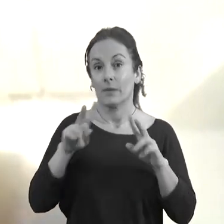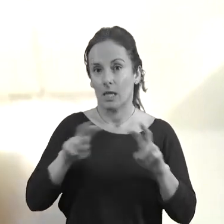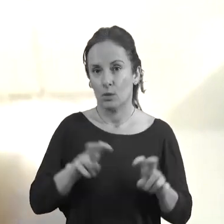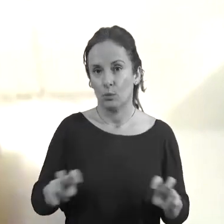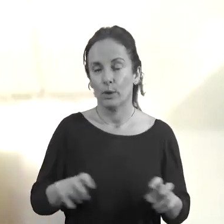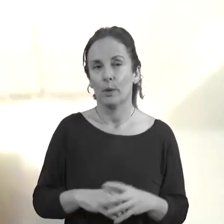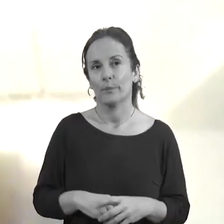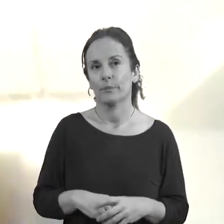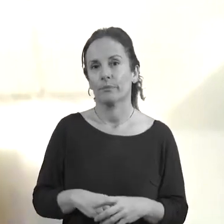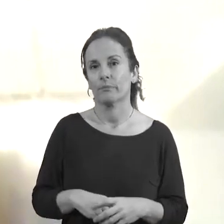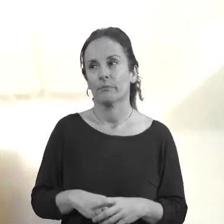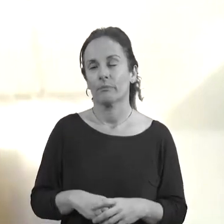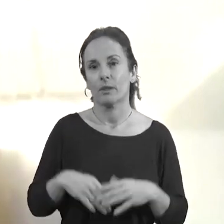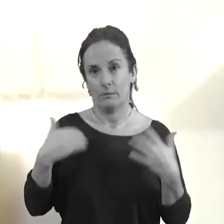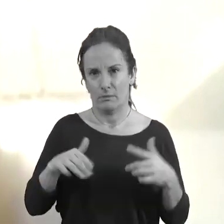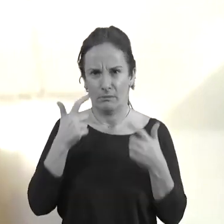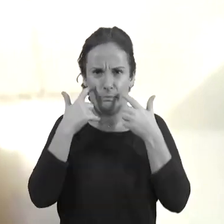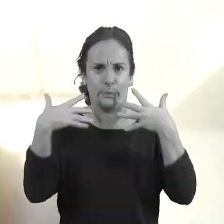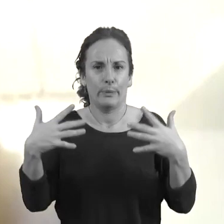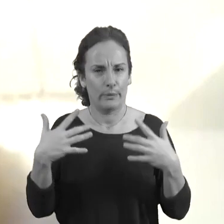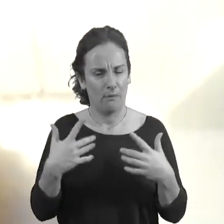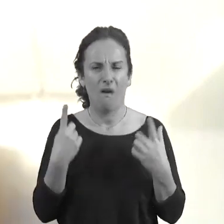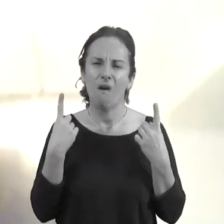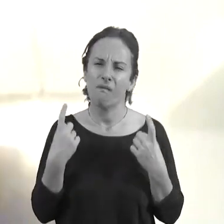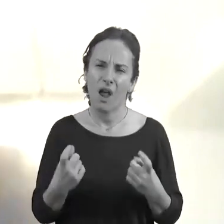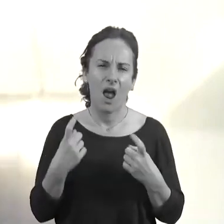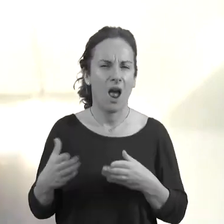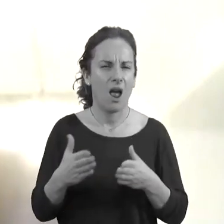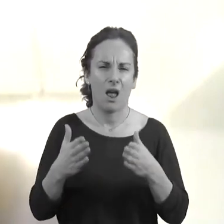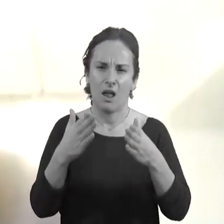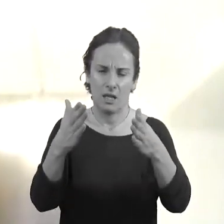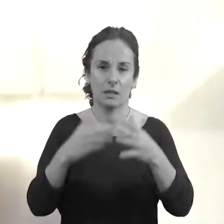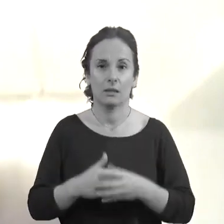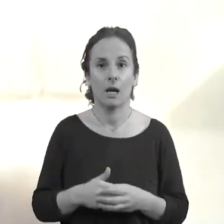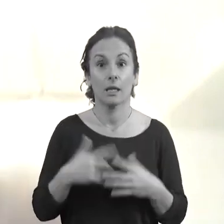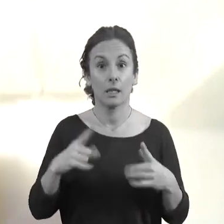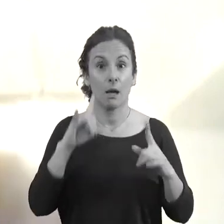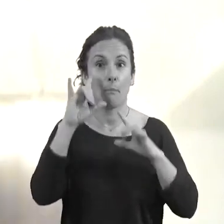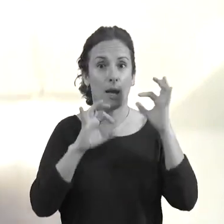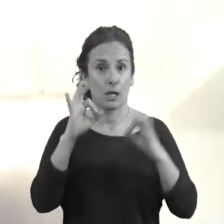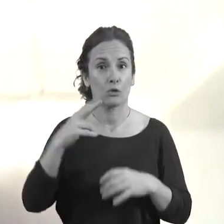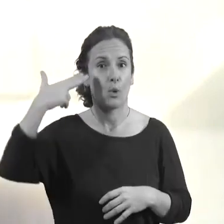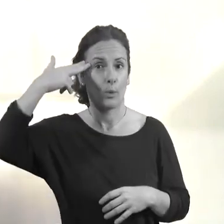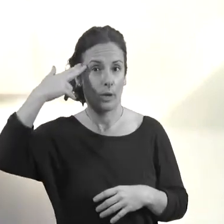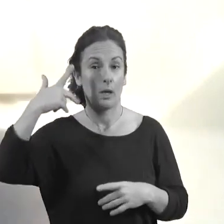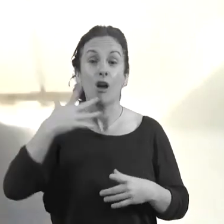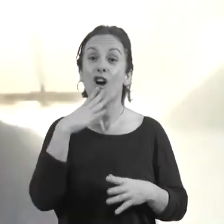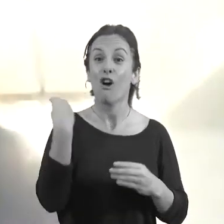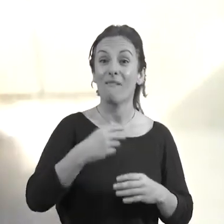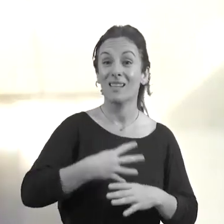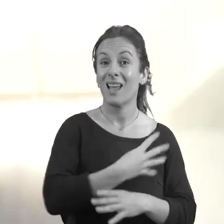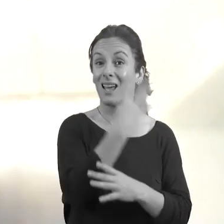todavía nos queda mucho, mucho camino por recorrer. Y efectivamente el riesgo de suicidio en jóvenes LGTBI es mayor